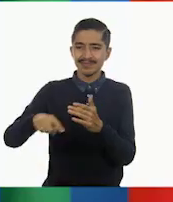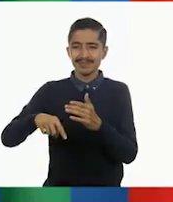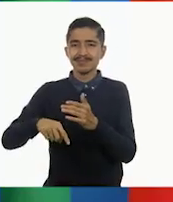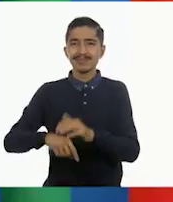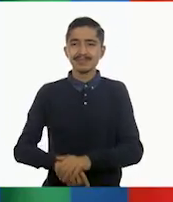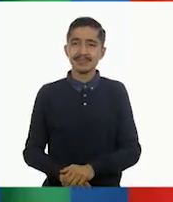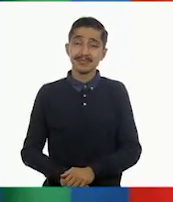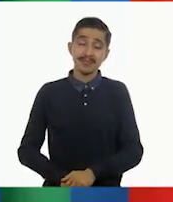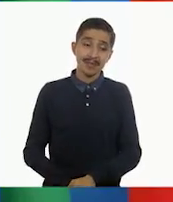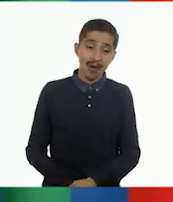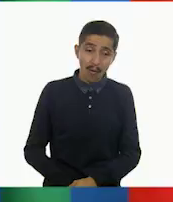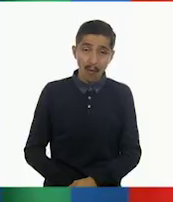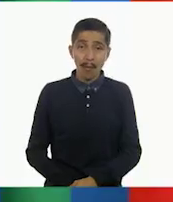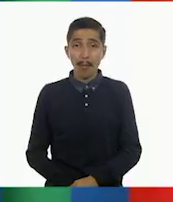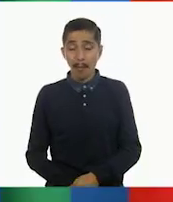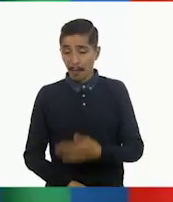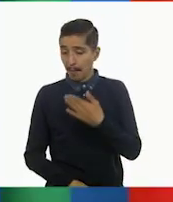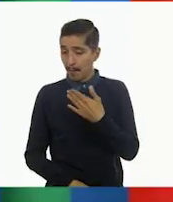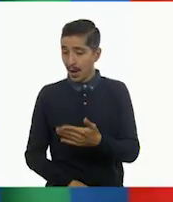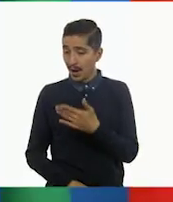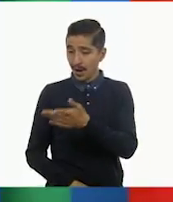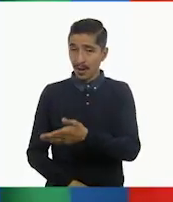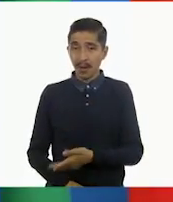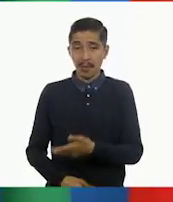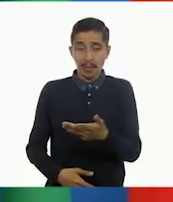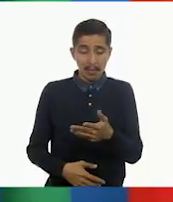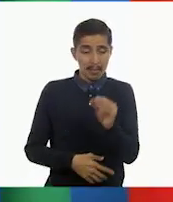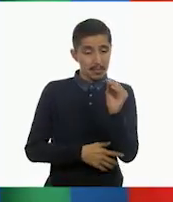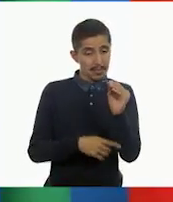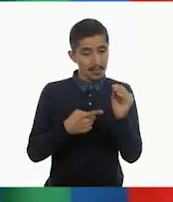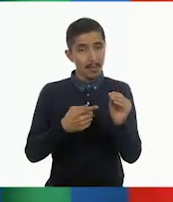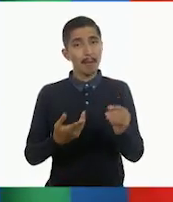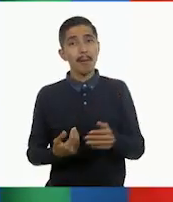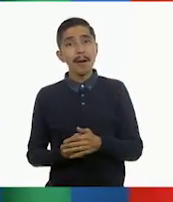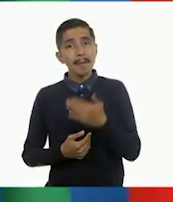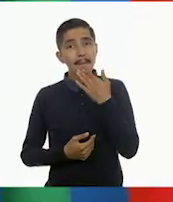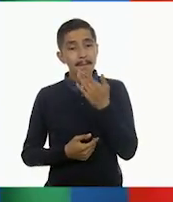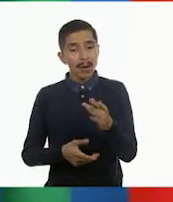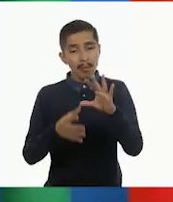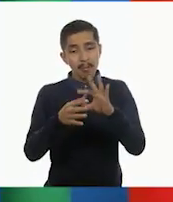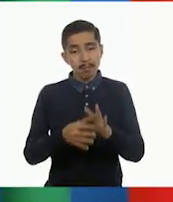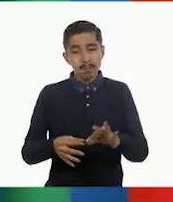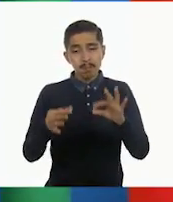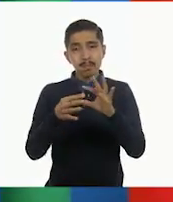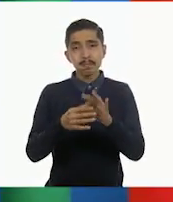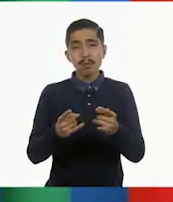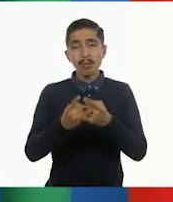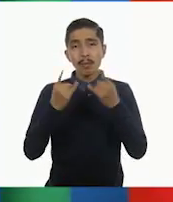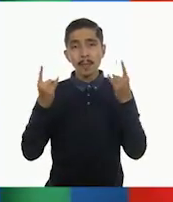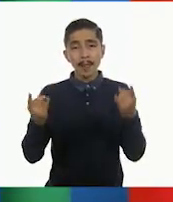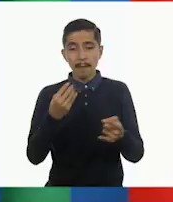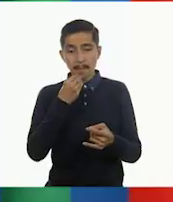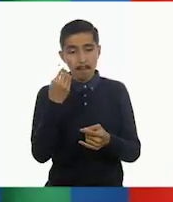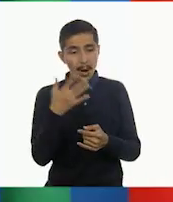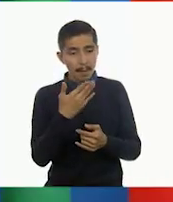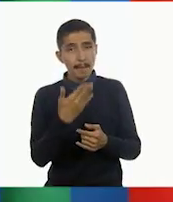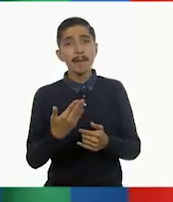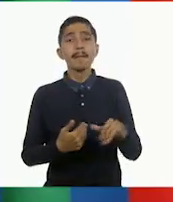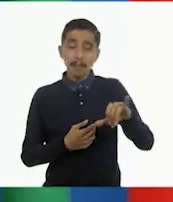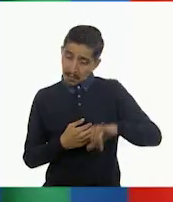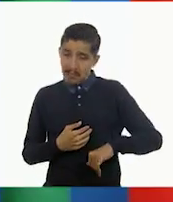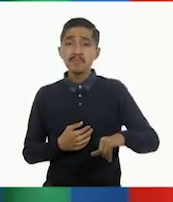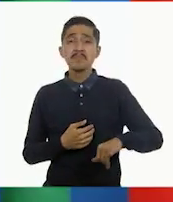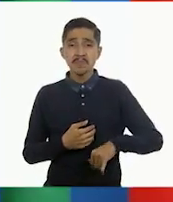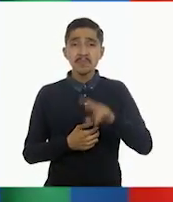populares. ¡Órale, Tom! ¡Wow! ¡Qué buena forma de contar la historia! Me parece muy interesante